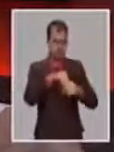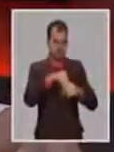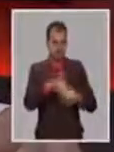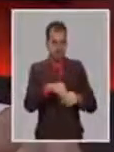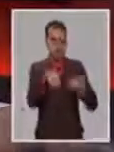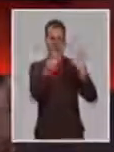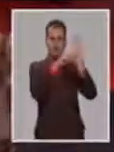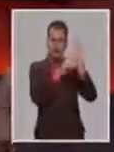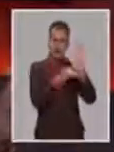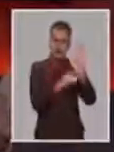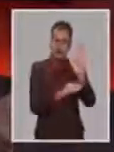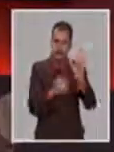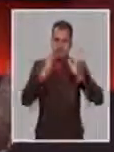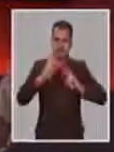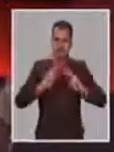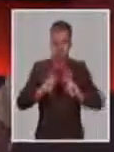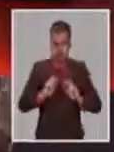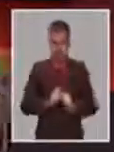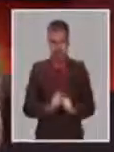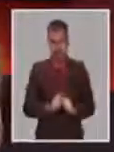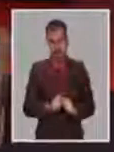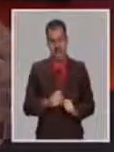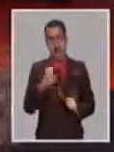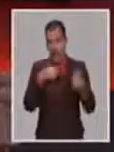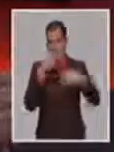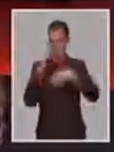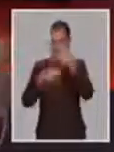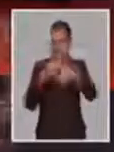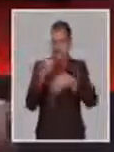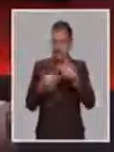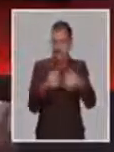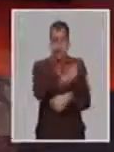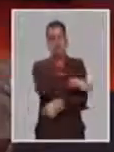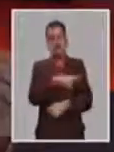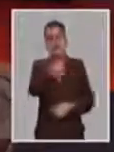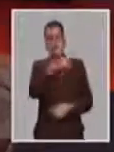de los investigadores en cada uno de los sitios clínicos, pero me voy a referir a los que más